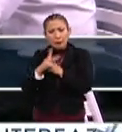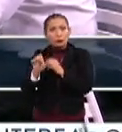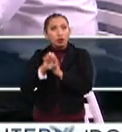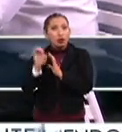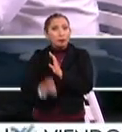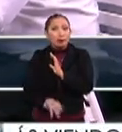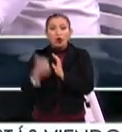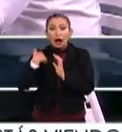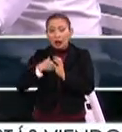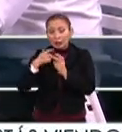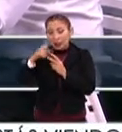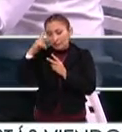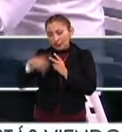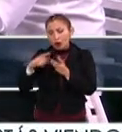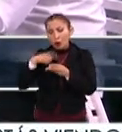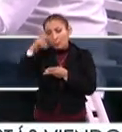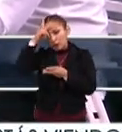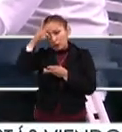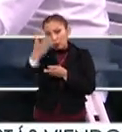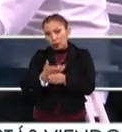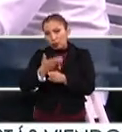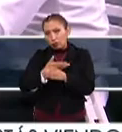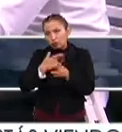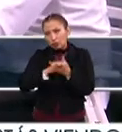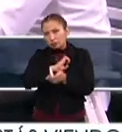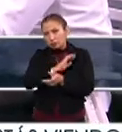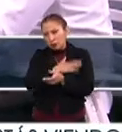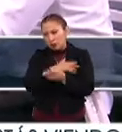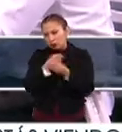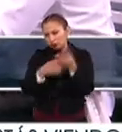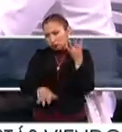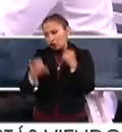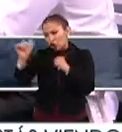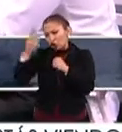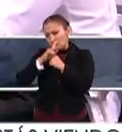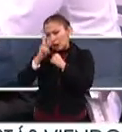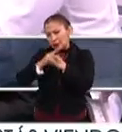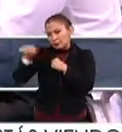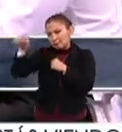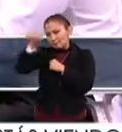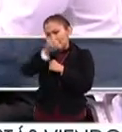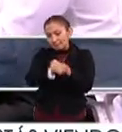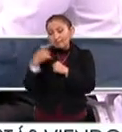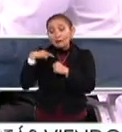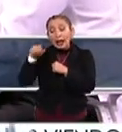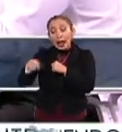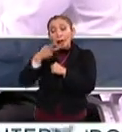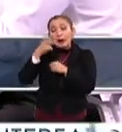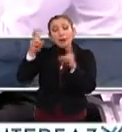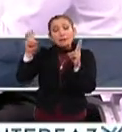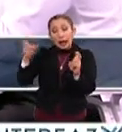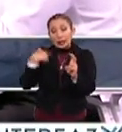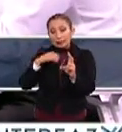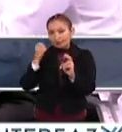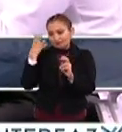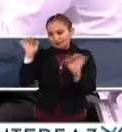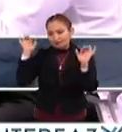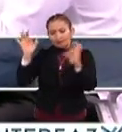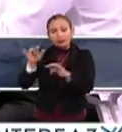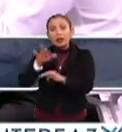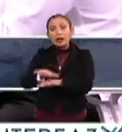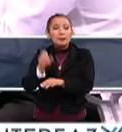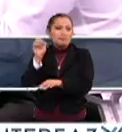como Canadá, México, Perú, Estados Unidos, España, en fin, de otras partes del mundo, que vamos a hablar en el Congreso